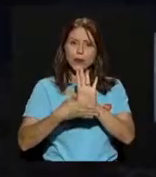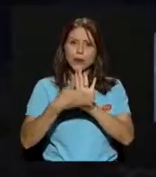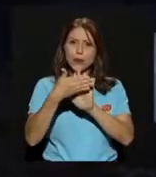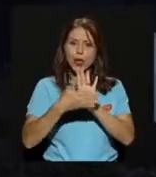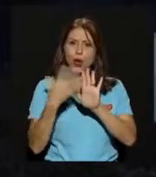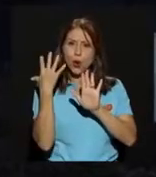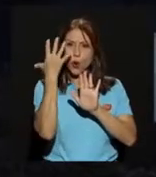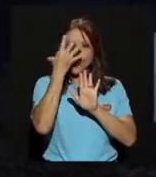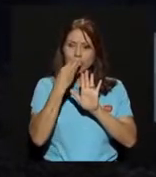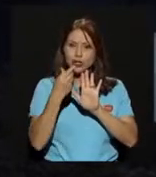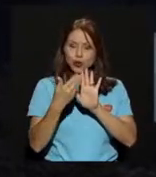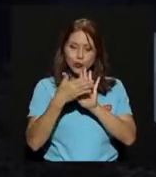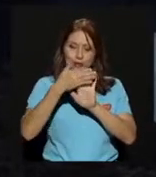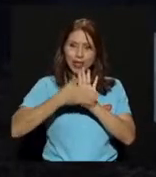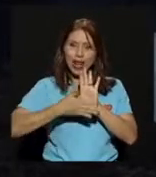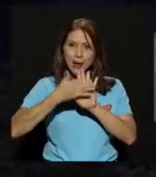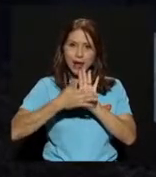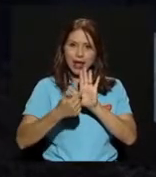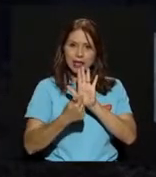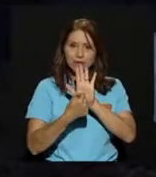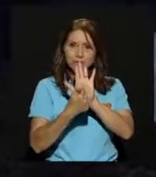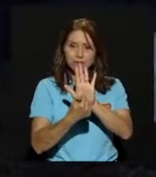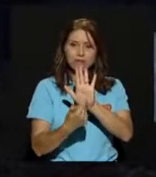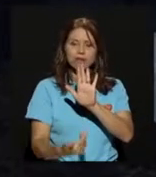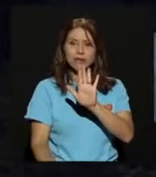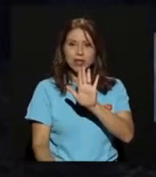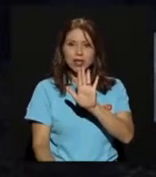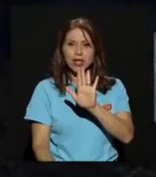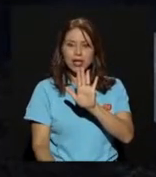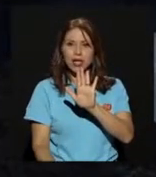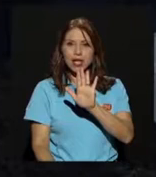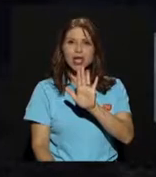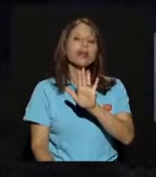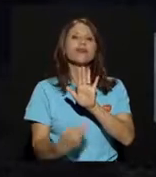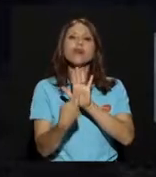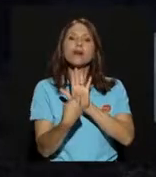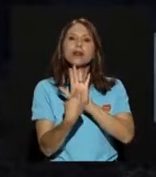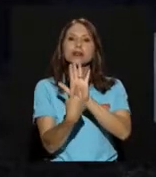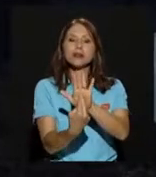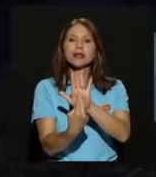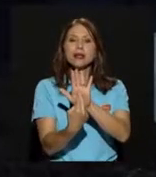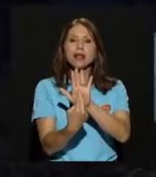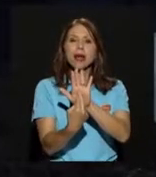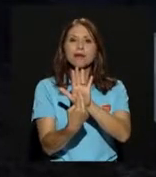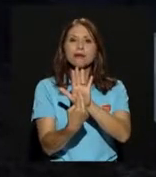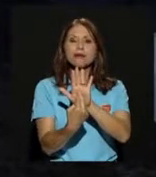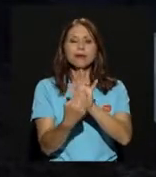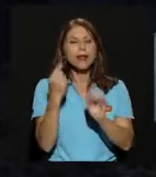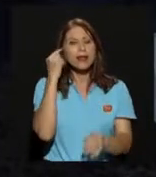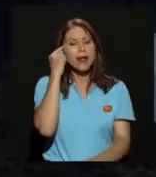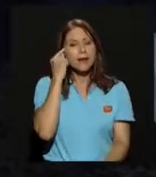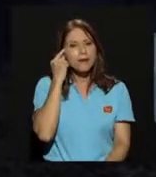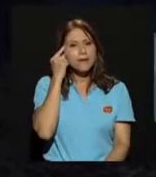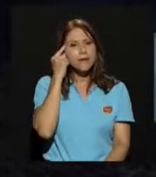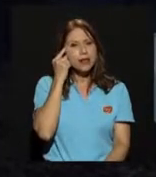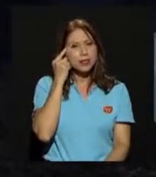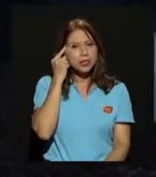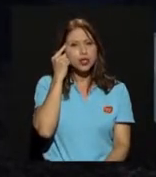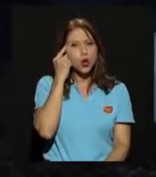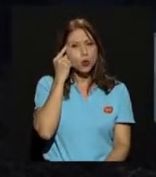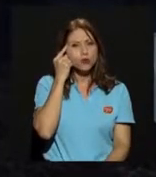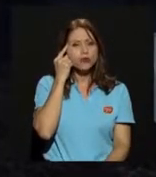de la imagen viendo representa la reflexión de